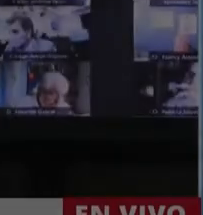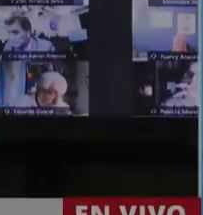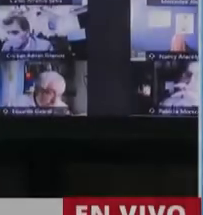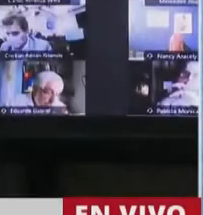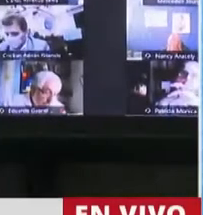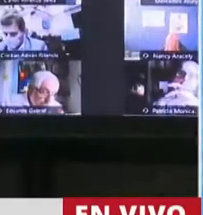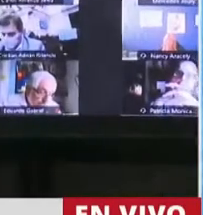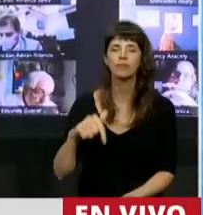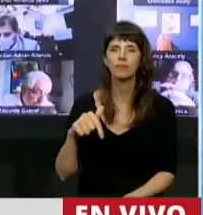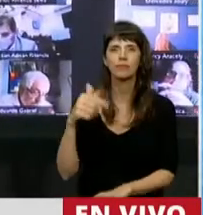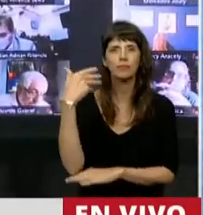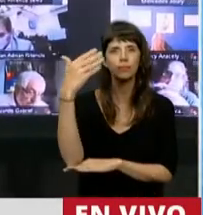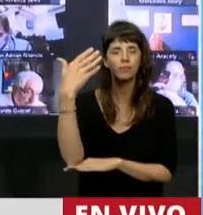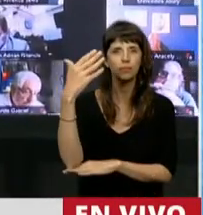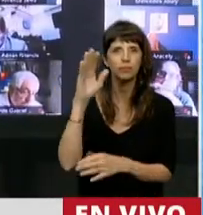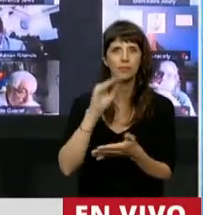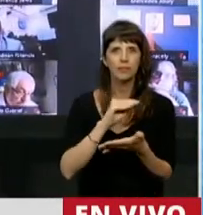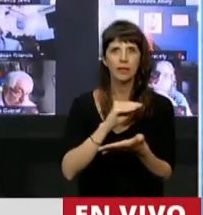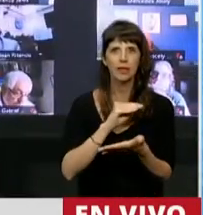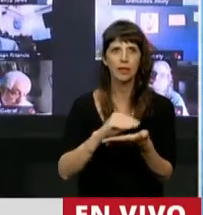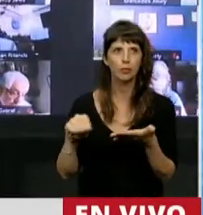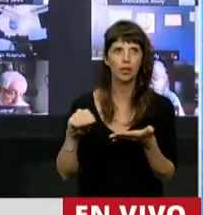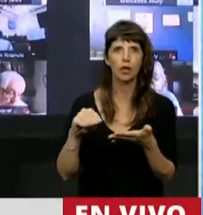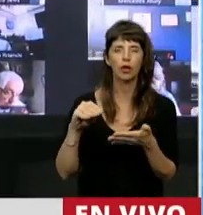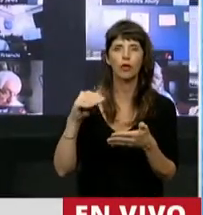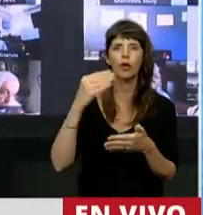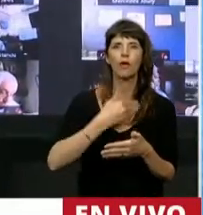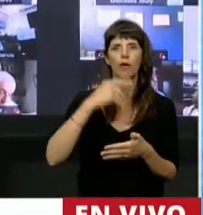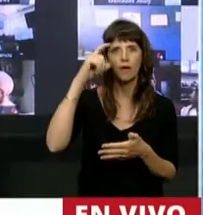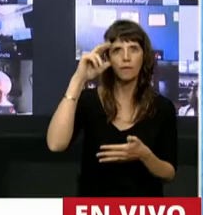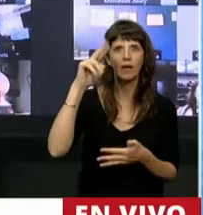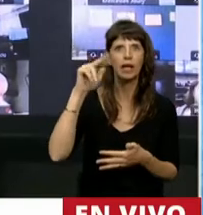tiene la palabra el diputado maximiliano ferraro